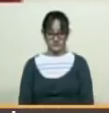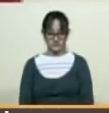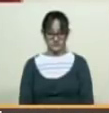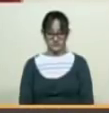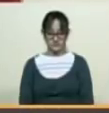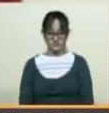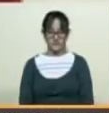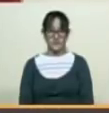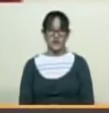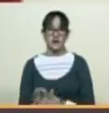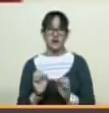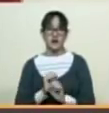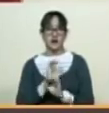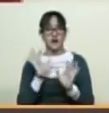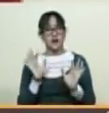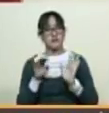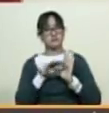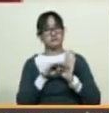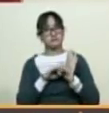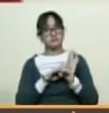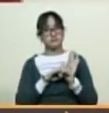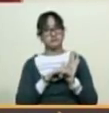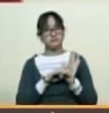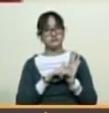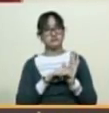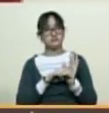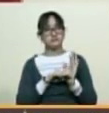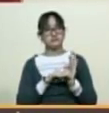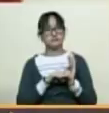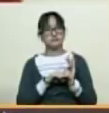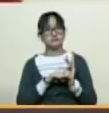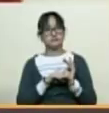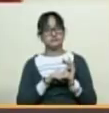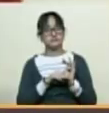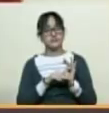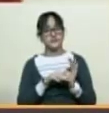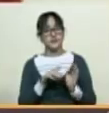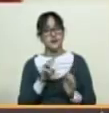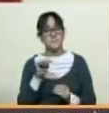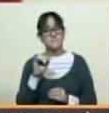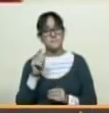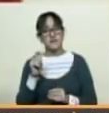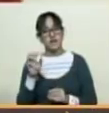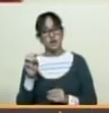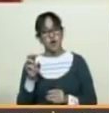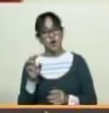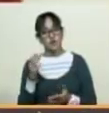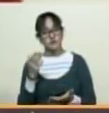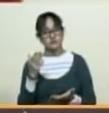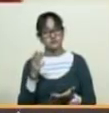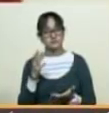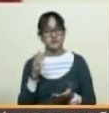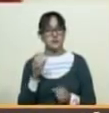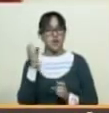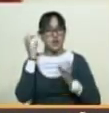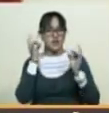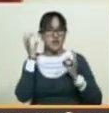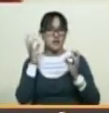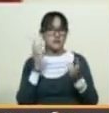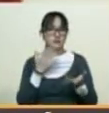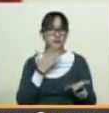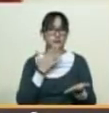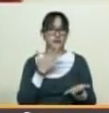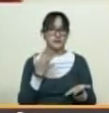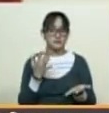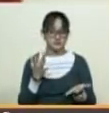algunas aclaratorias en lo que son lo que se han ido llamando mitos y las leyendas urbanas, que es, por